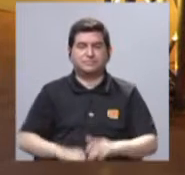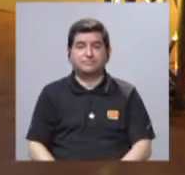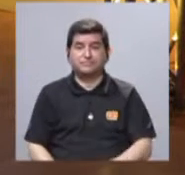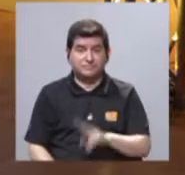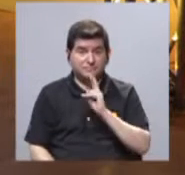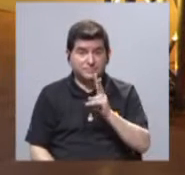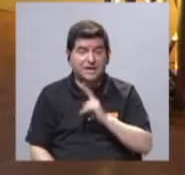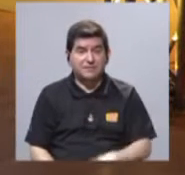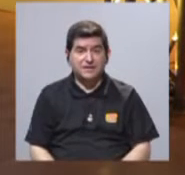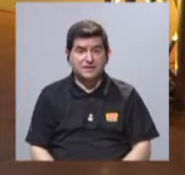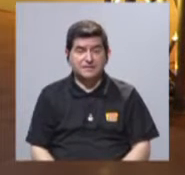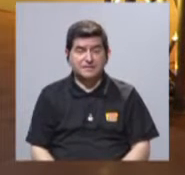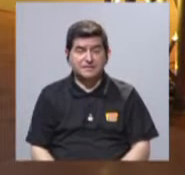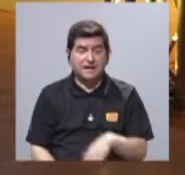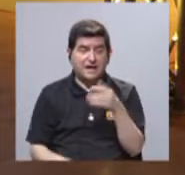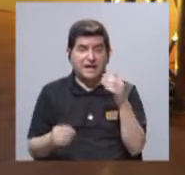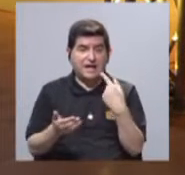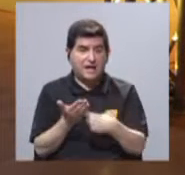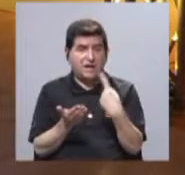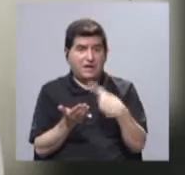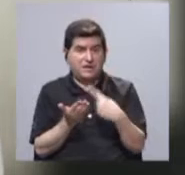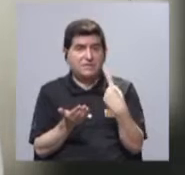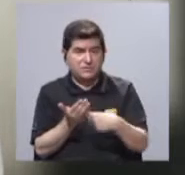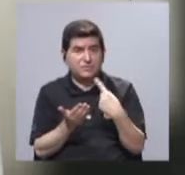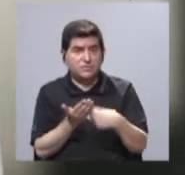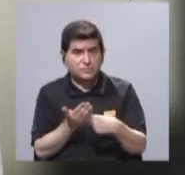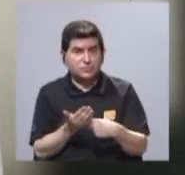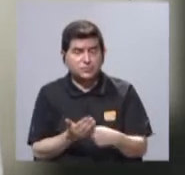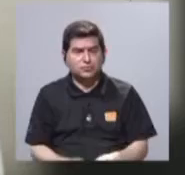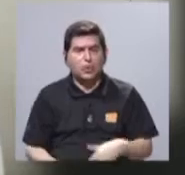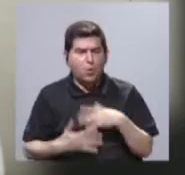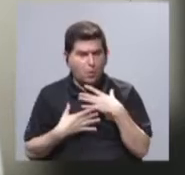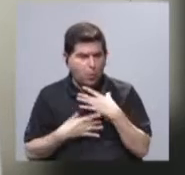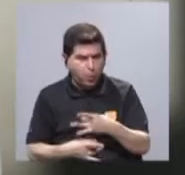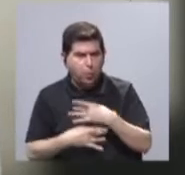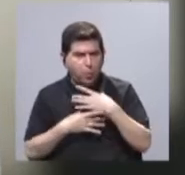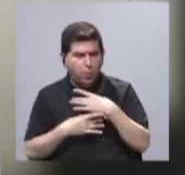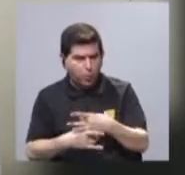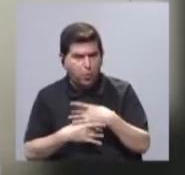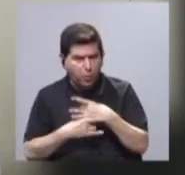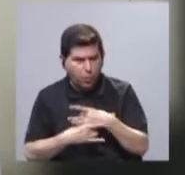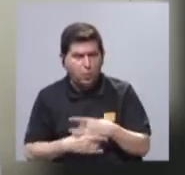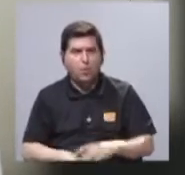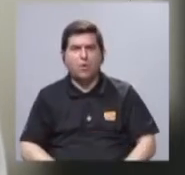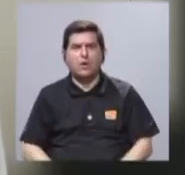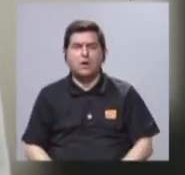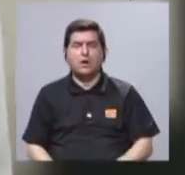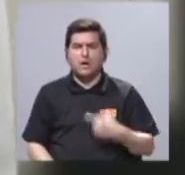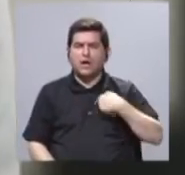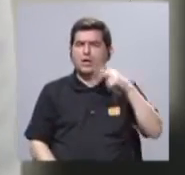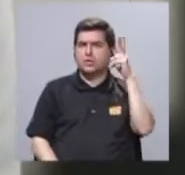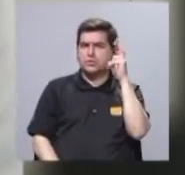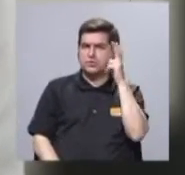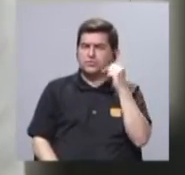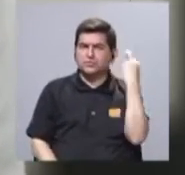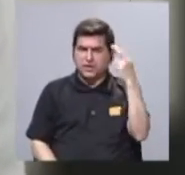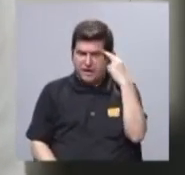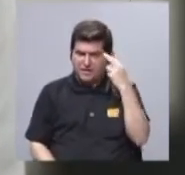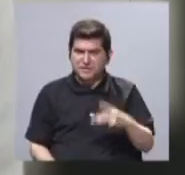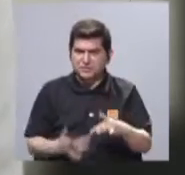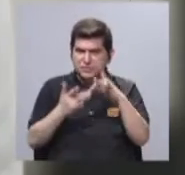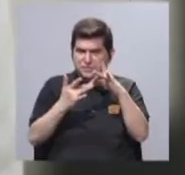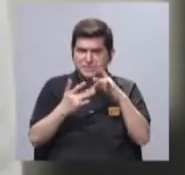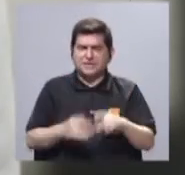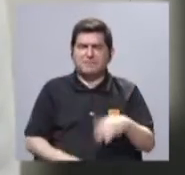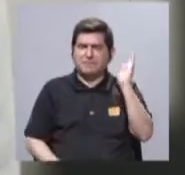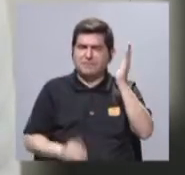pues la verdad es que fue una de las discusiones más más interesante es que hoy dan bastante tiempo ven en parte por el exponente